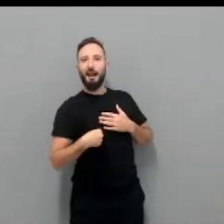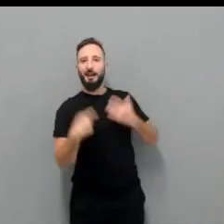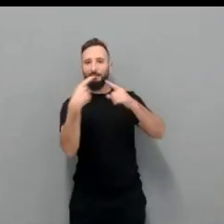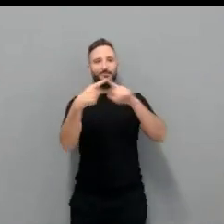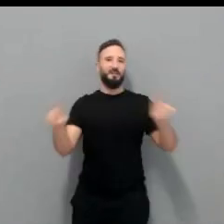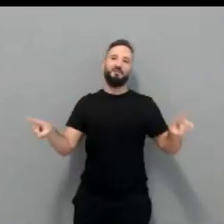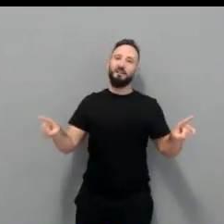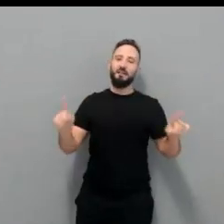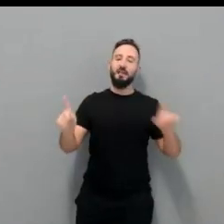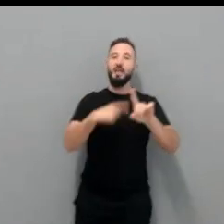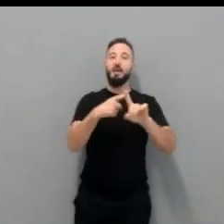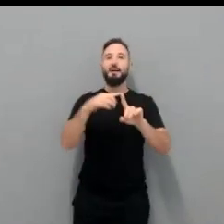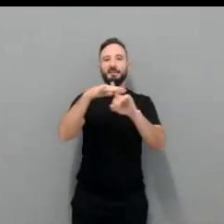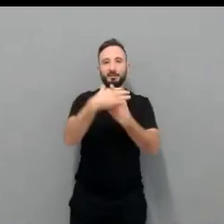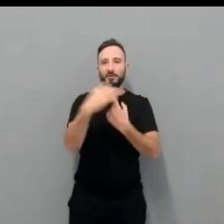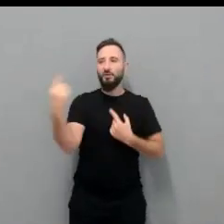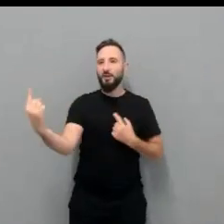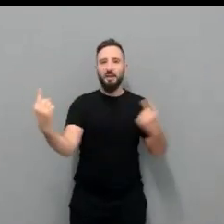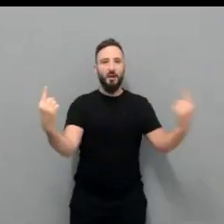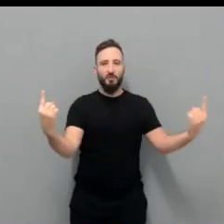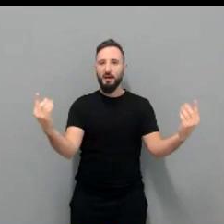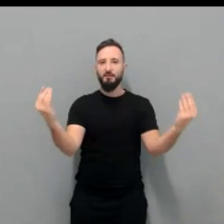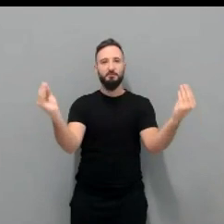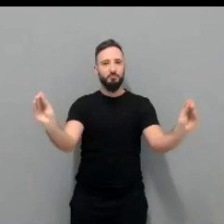ubicar cada cosa en su lugar.